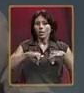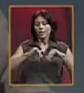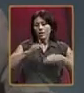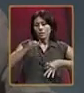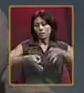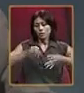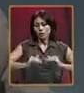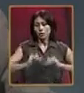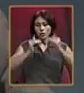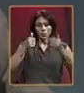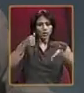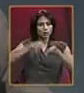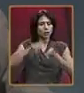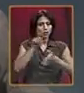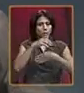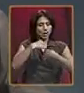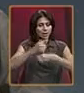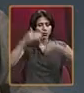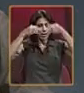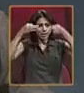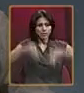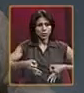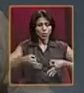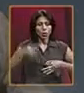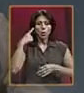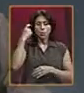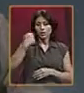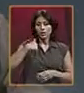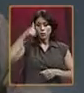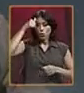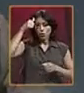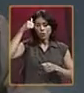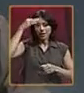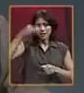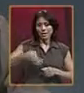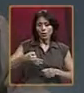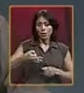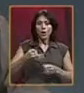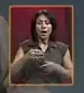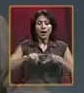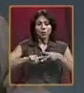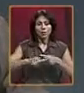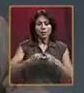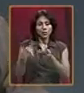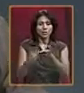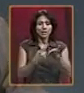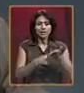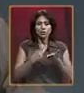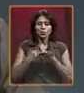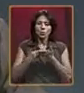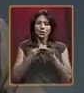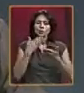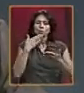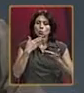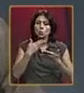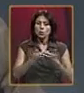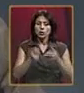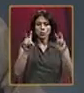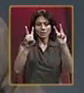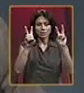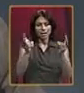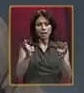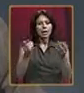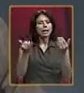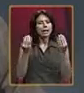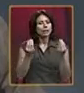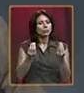Elecciones, porque me pareció que era bueno al comienzo de la discusión de un tema que indudablemente va a acaparar mucho más de lo que ha